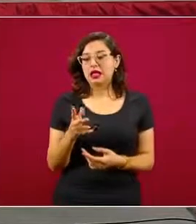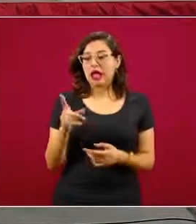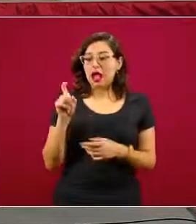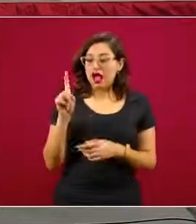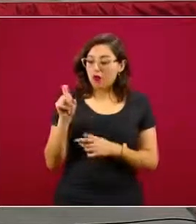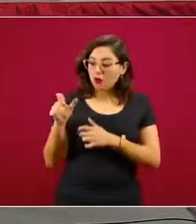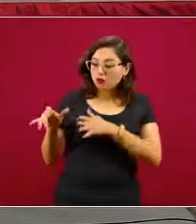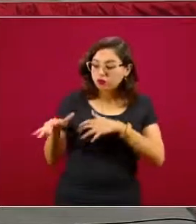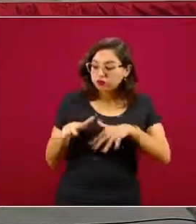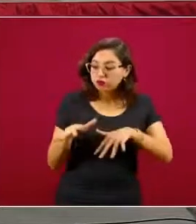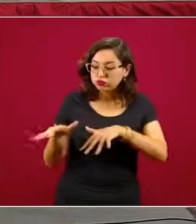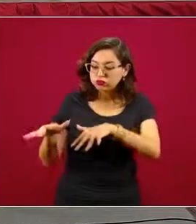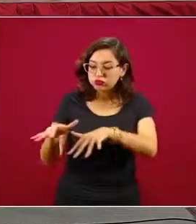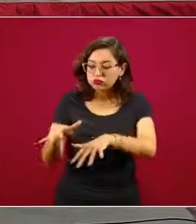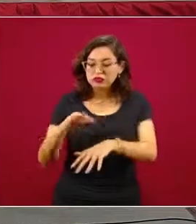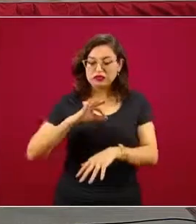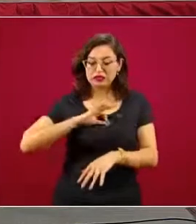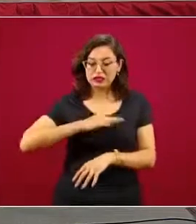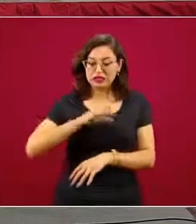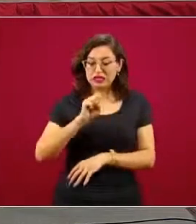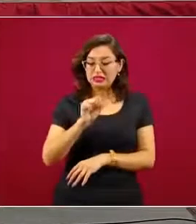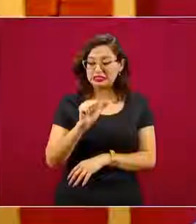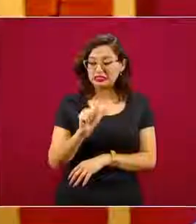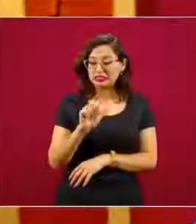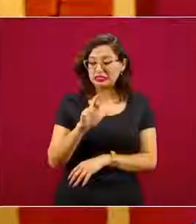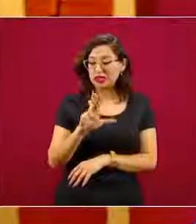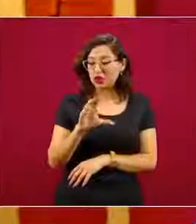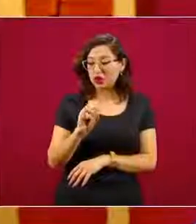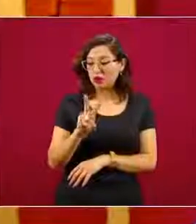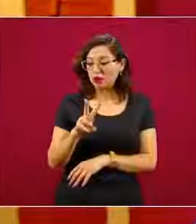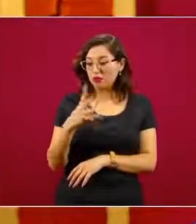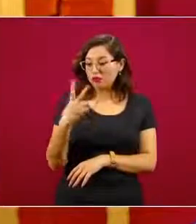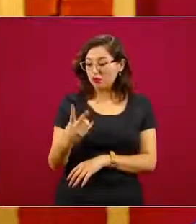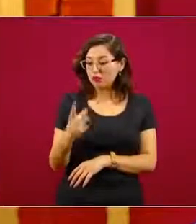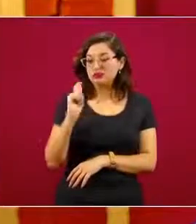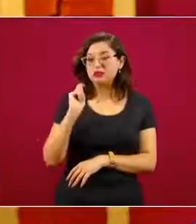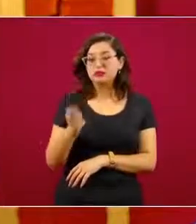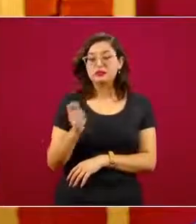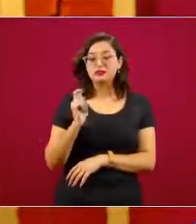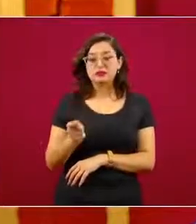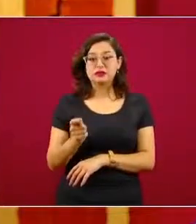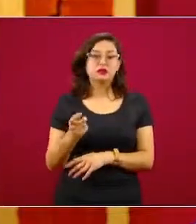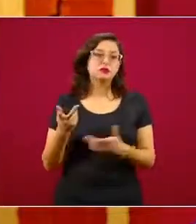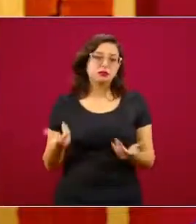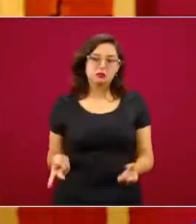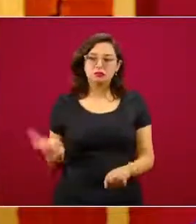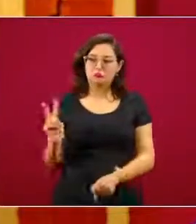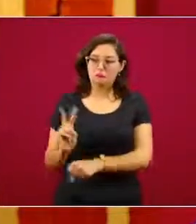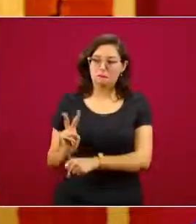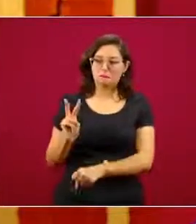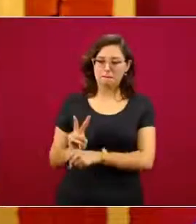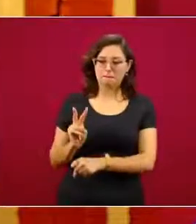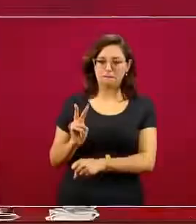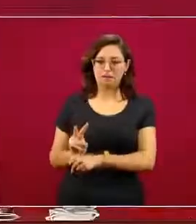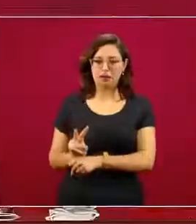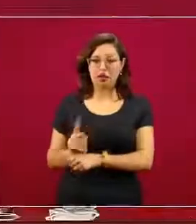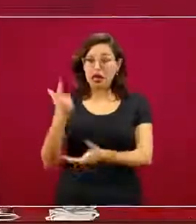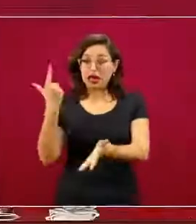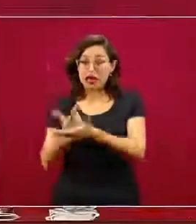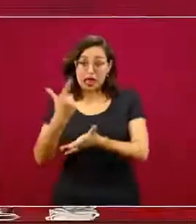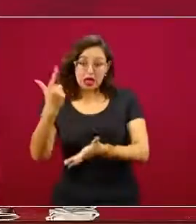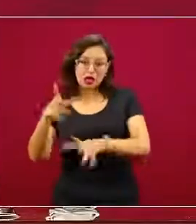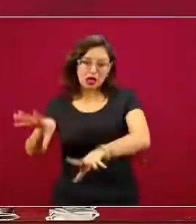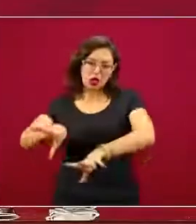residuales tiene más bien una aplicación potencial en la vigilancia epidemiológica, no tanto en el riesgo